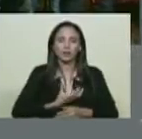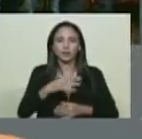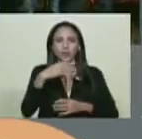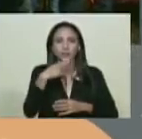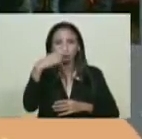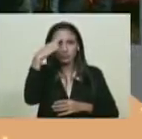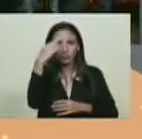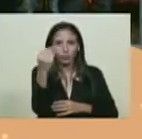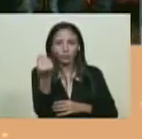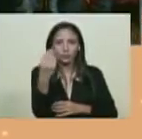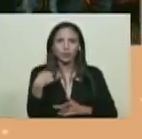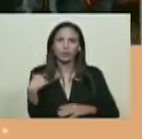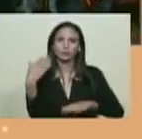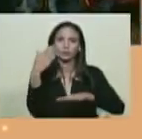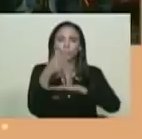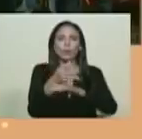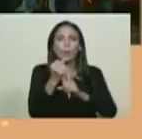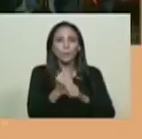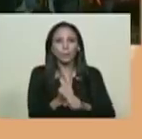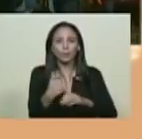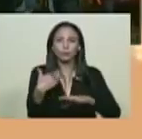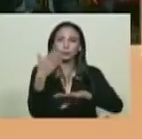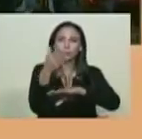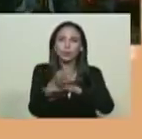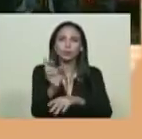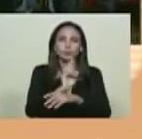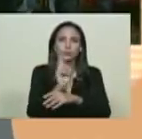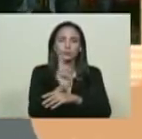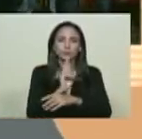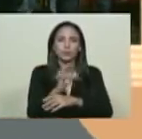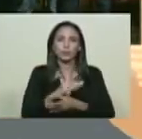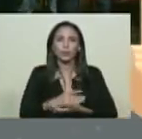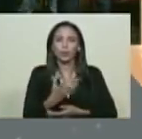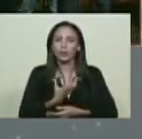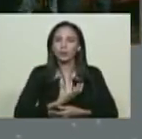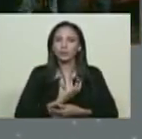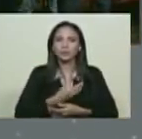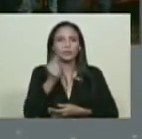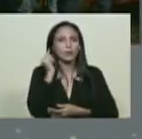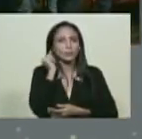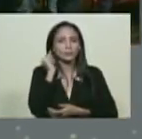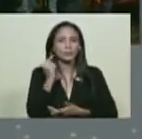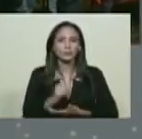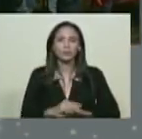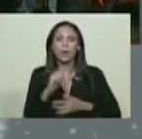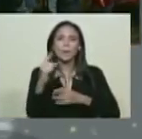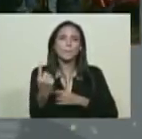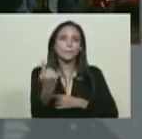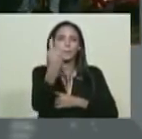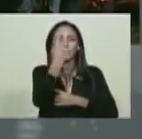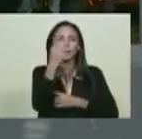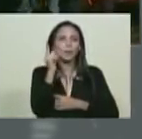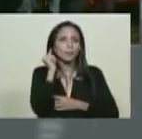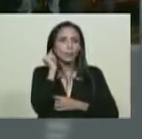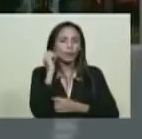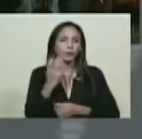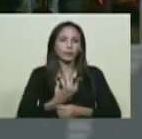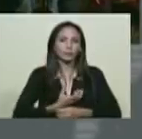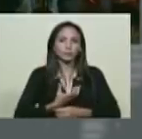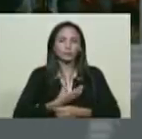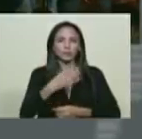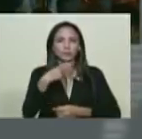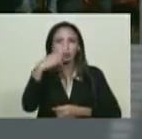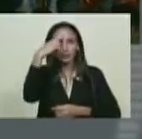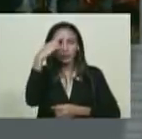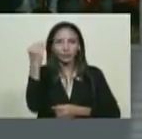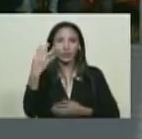Teques. Espero pronto ir a tu juramentación, Wiselis, como la primera mujer alcaldesa de Los Teques. Que vivan